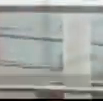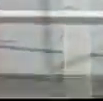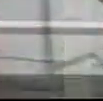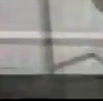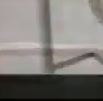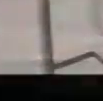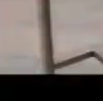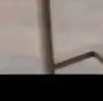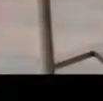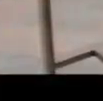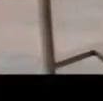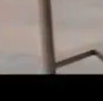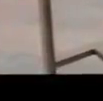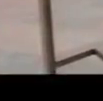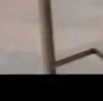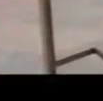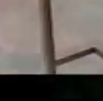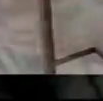Llore el agua,